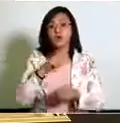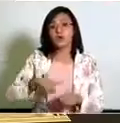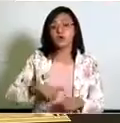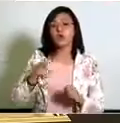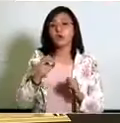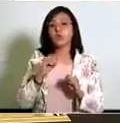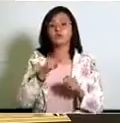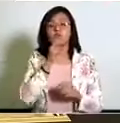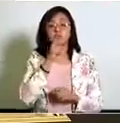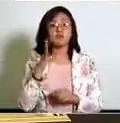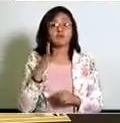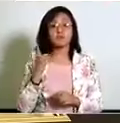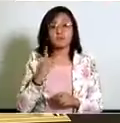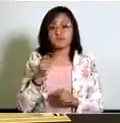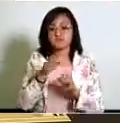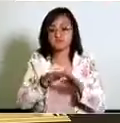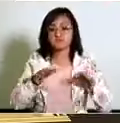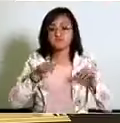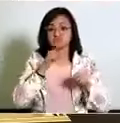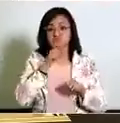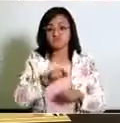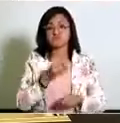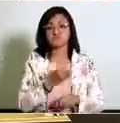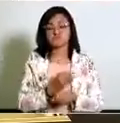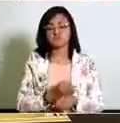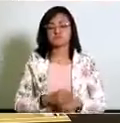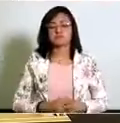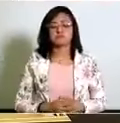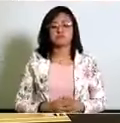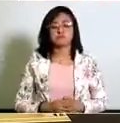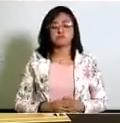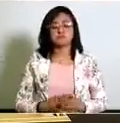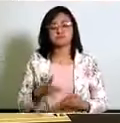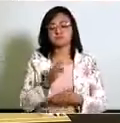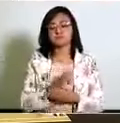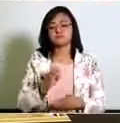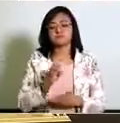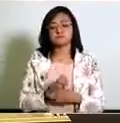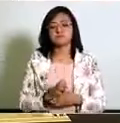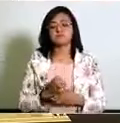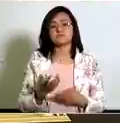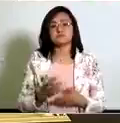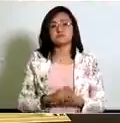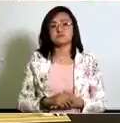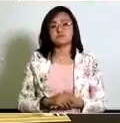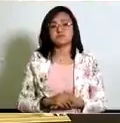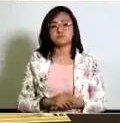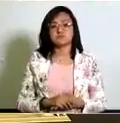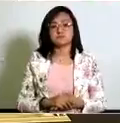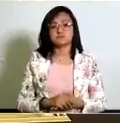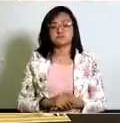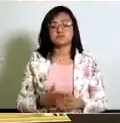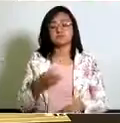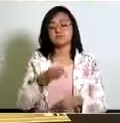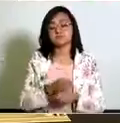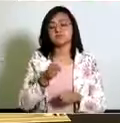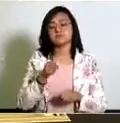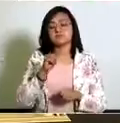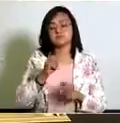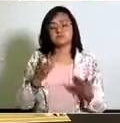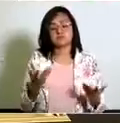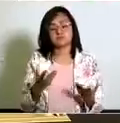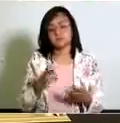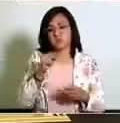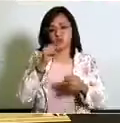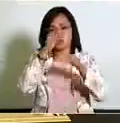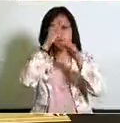de su plente esos procedimientos entonces este puesto así bueno fue un